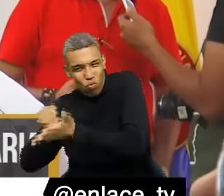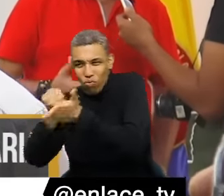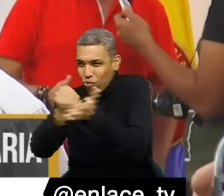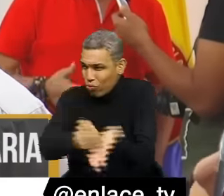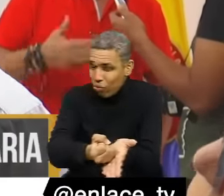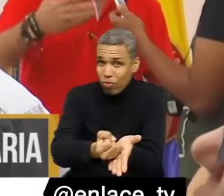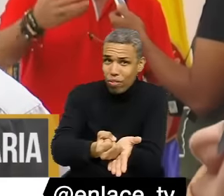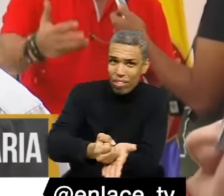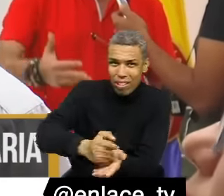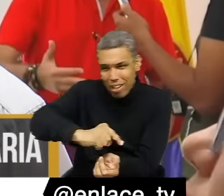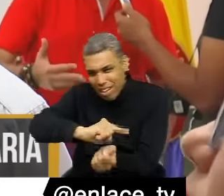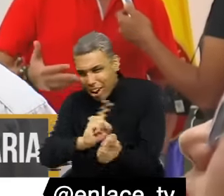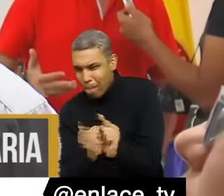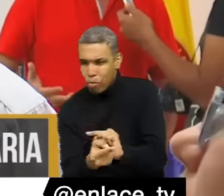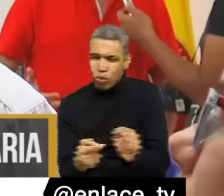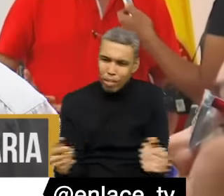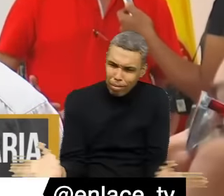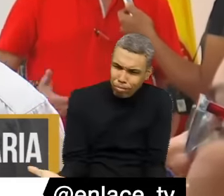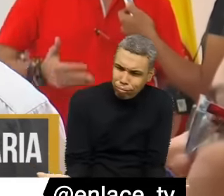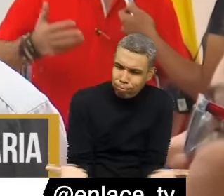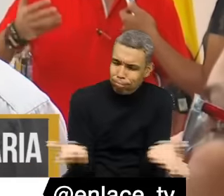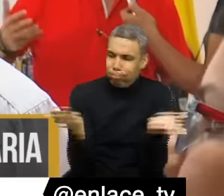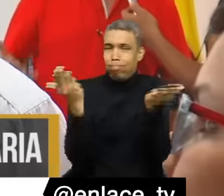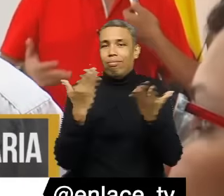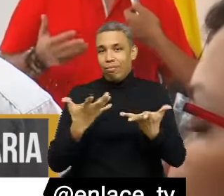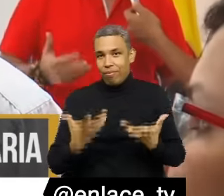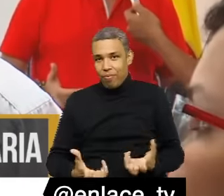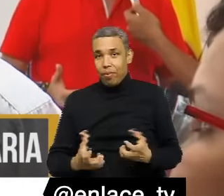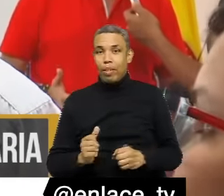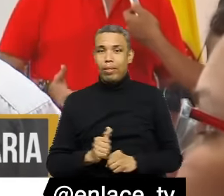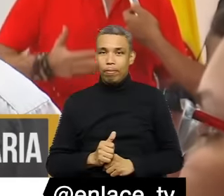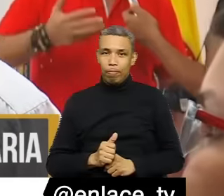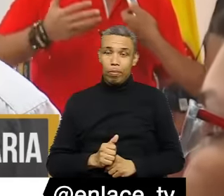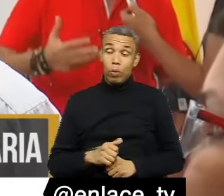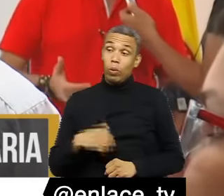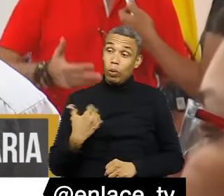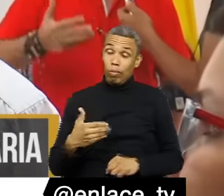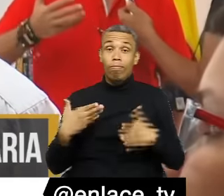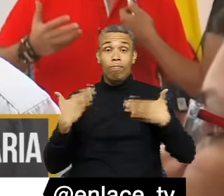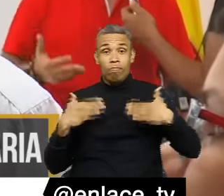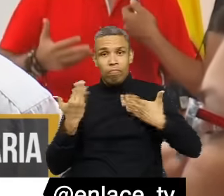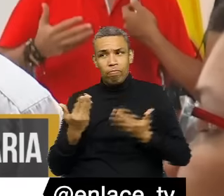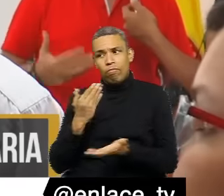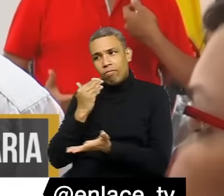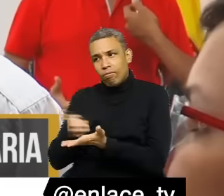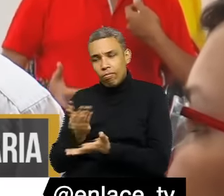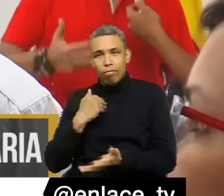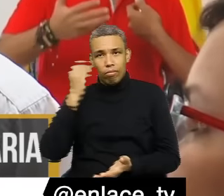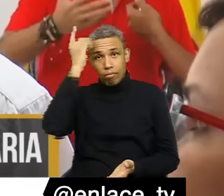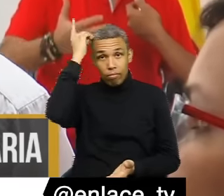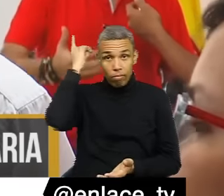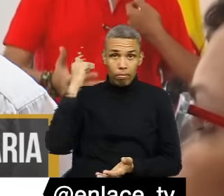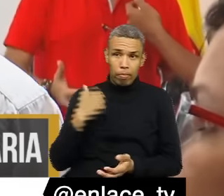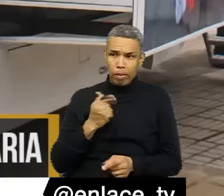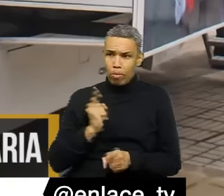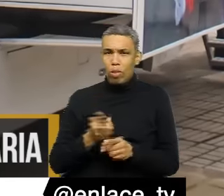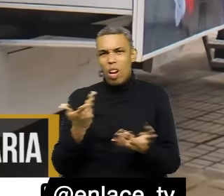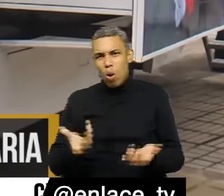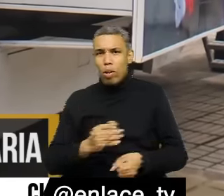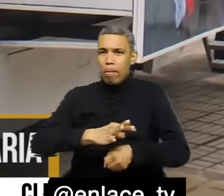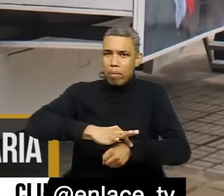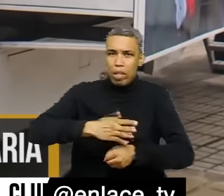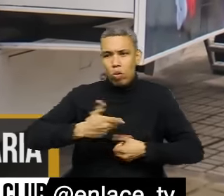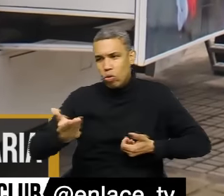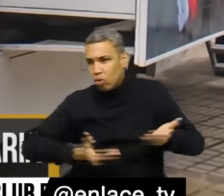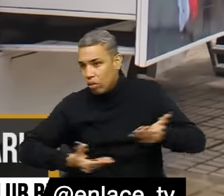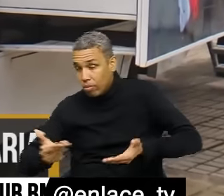ayuda importante, una modernización para y mejoramiento para la prestación de los servicios de salud. El